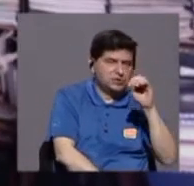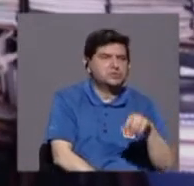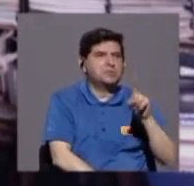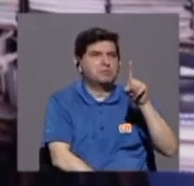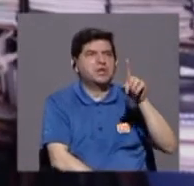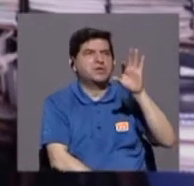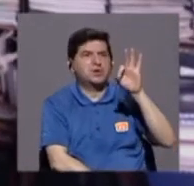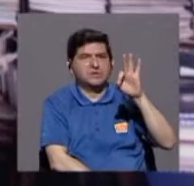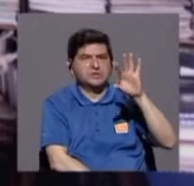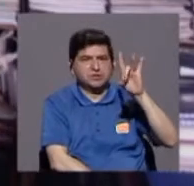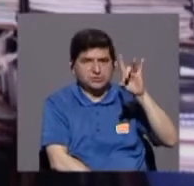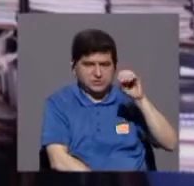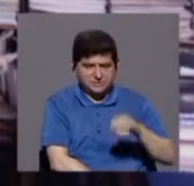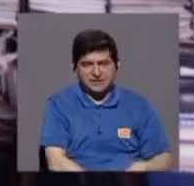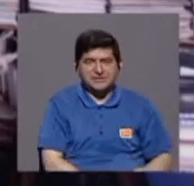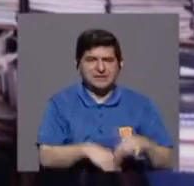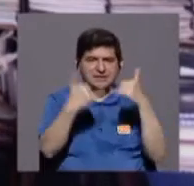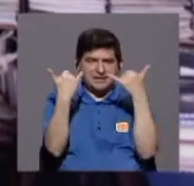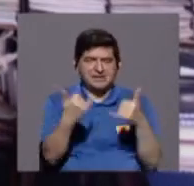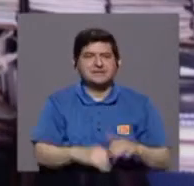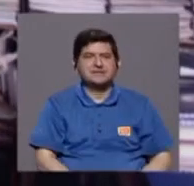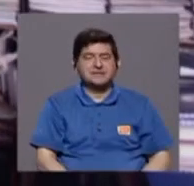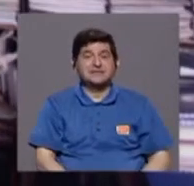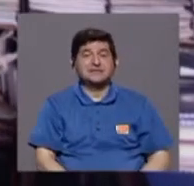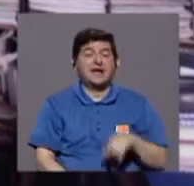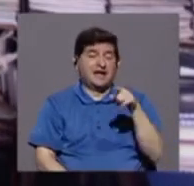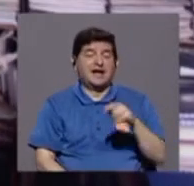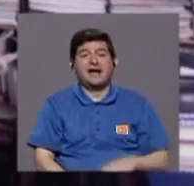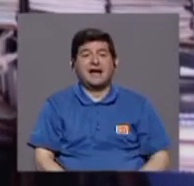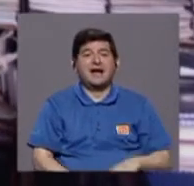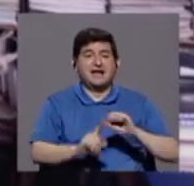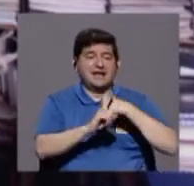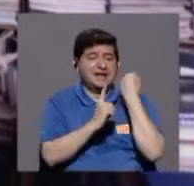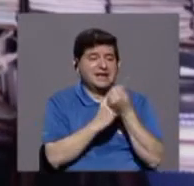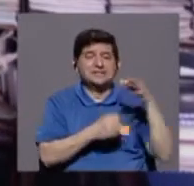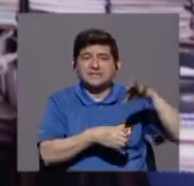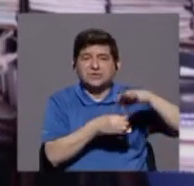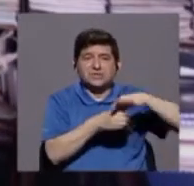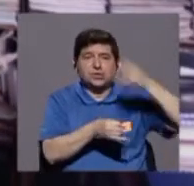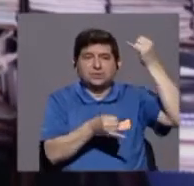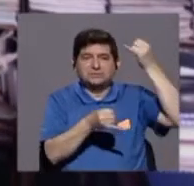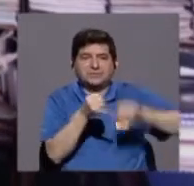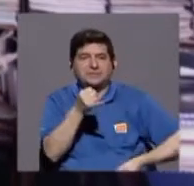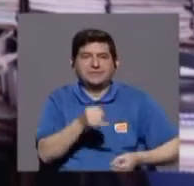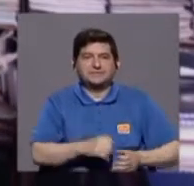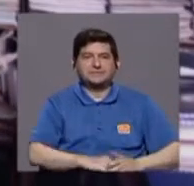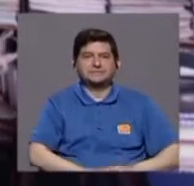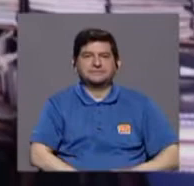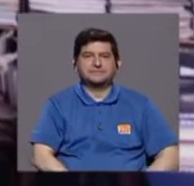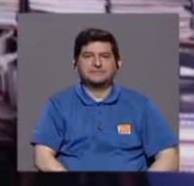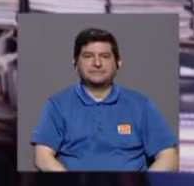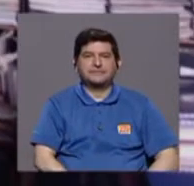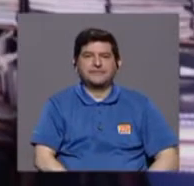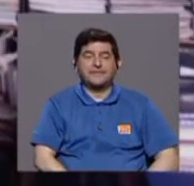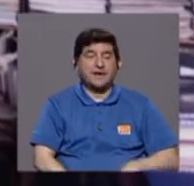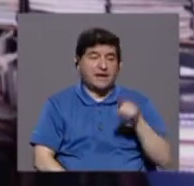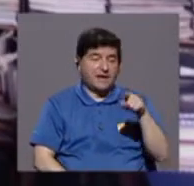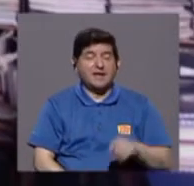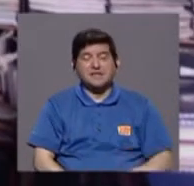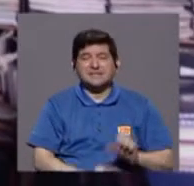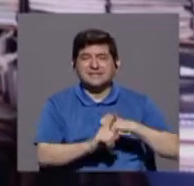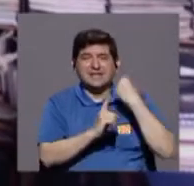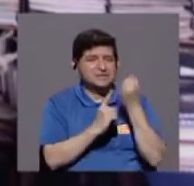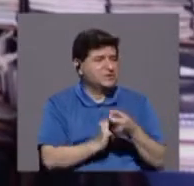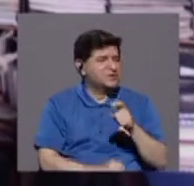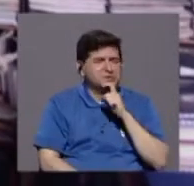1970-80, ya la frontera agrícola se acabó. Es aquella época del precarismo